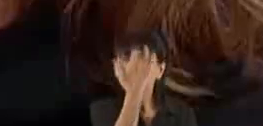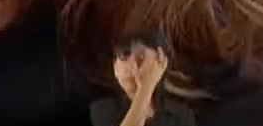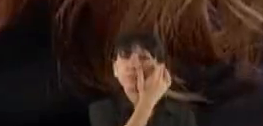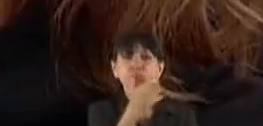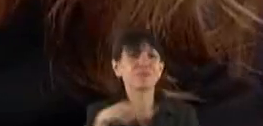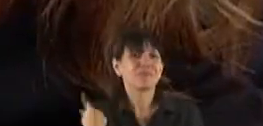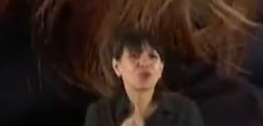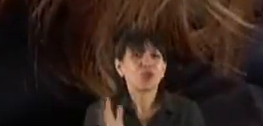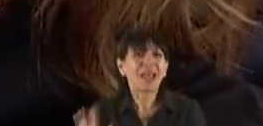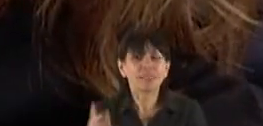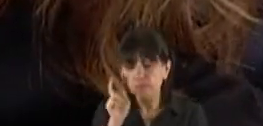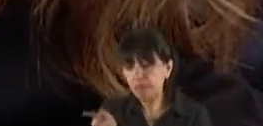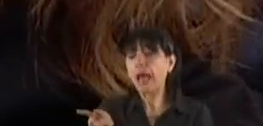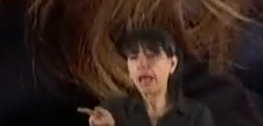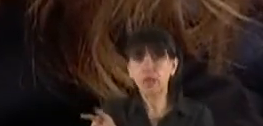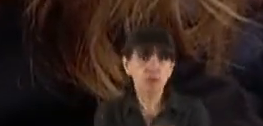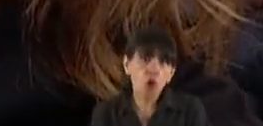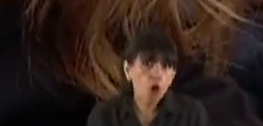No podemos mirarlo así.